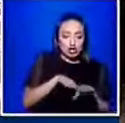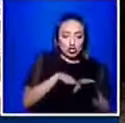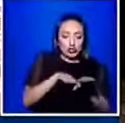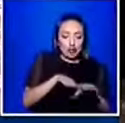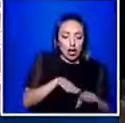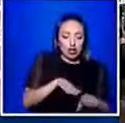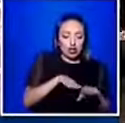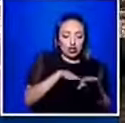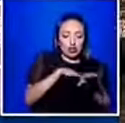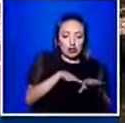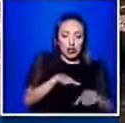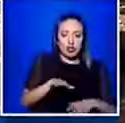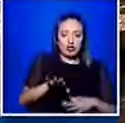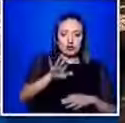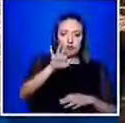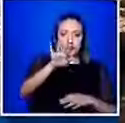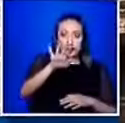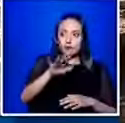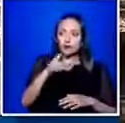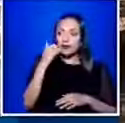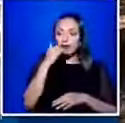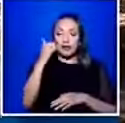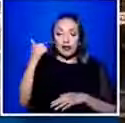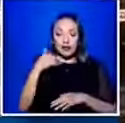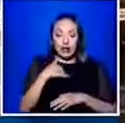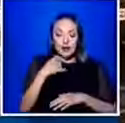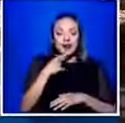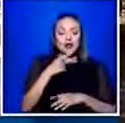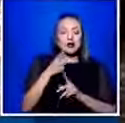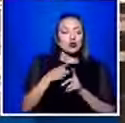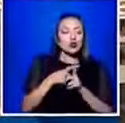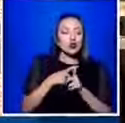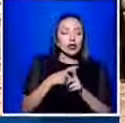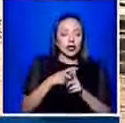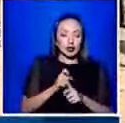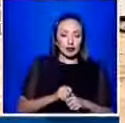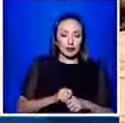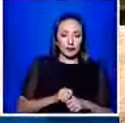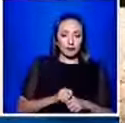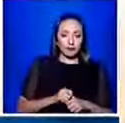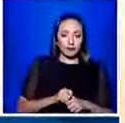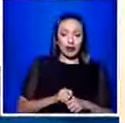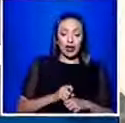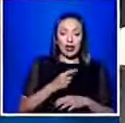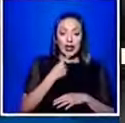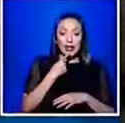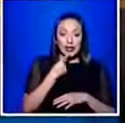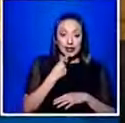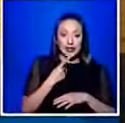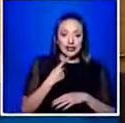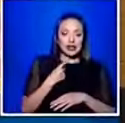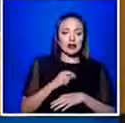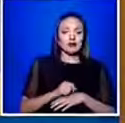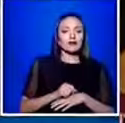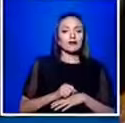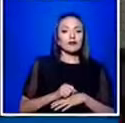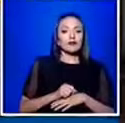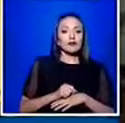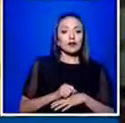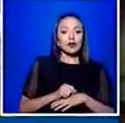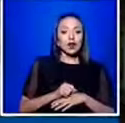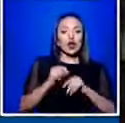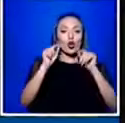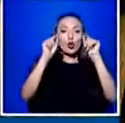queríamos mostrarles es la situación que nos llaman los vecinos urgente para mostrarnos y decirnos que las figuras, los